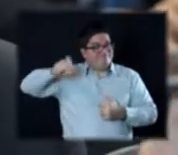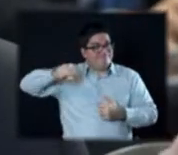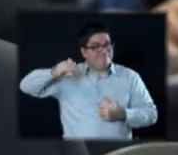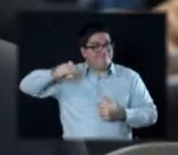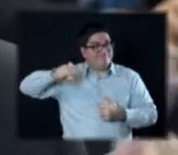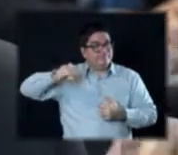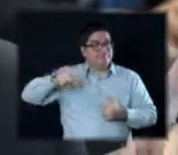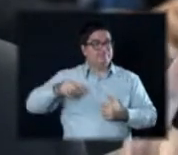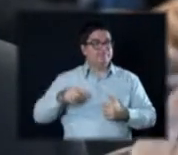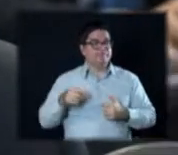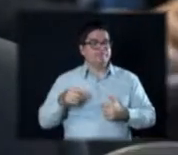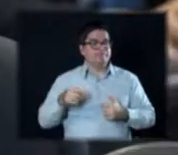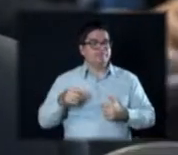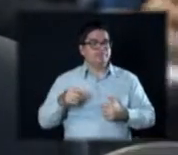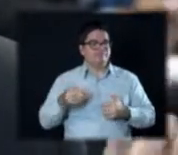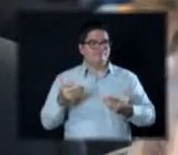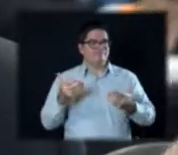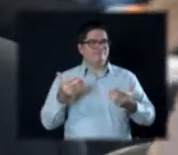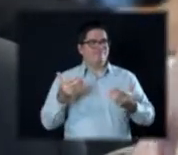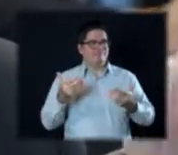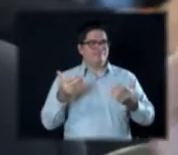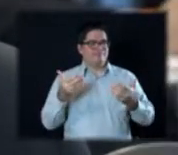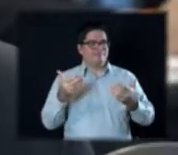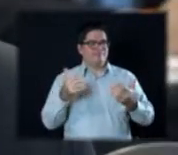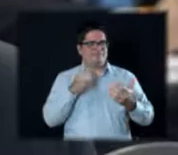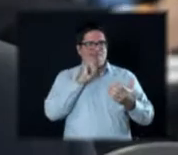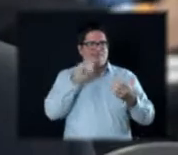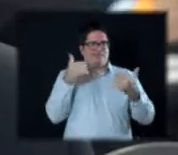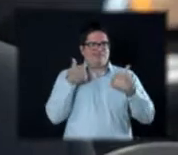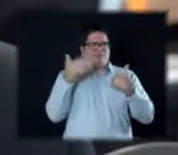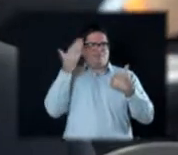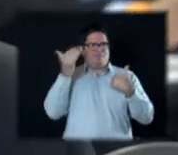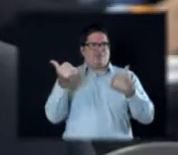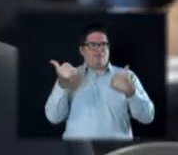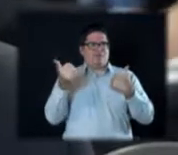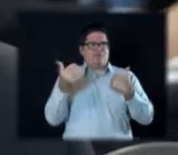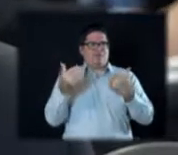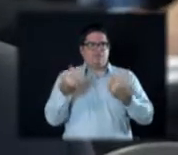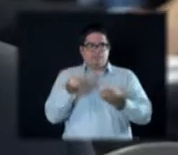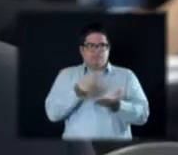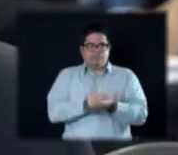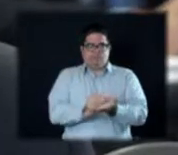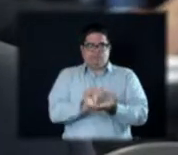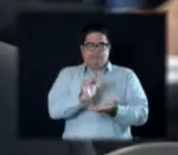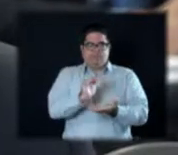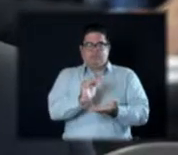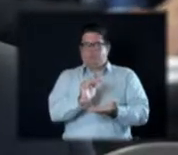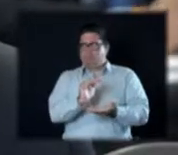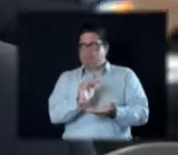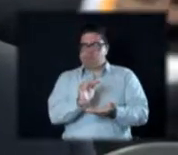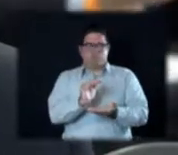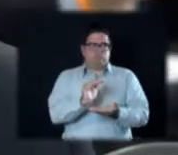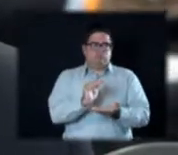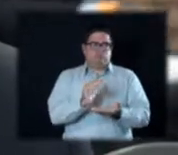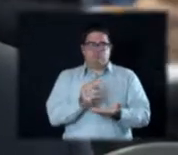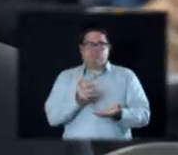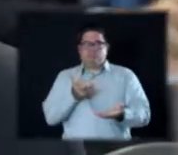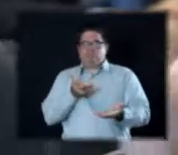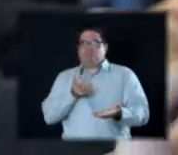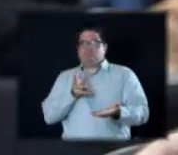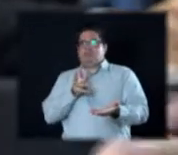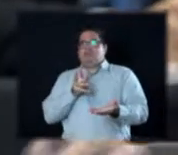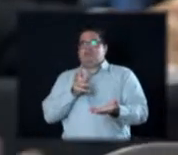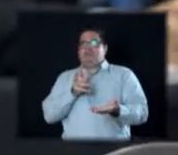que lo necesitamos, sino porque nosotros no queremos saber el costo de